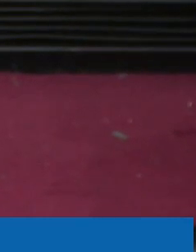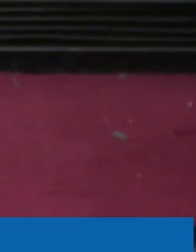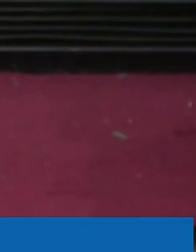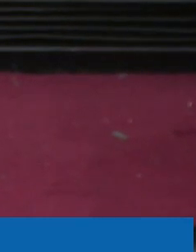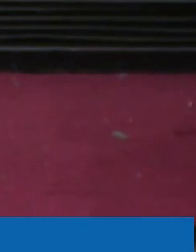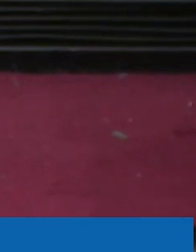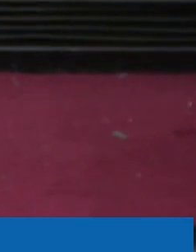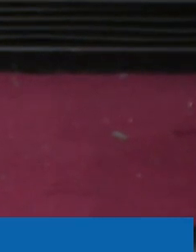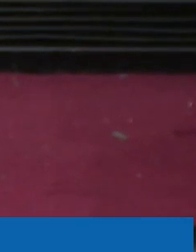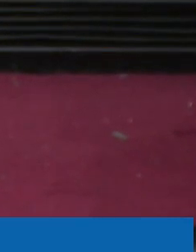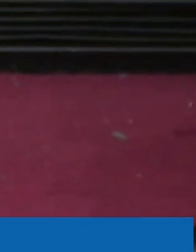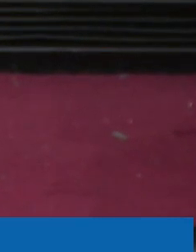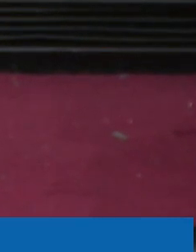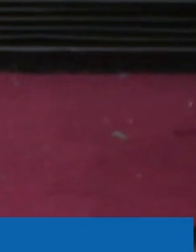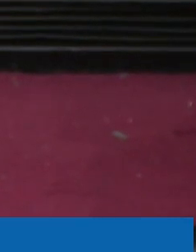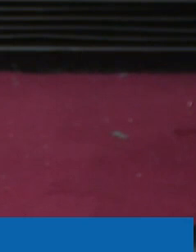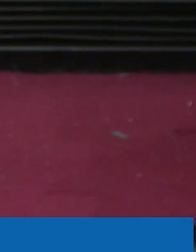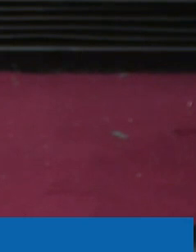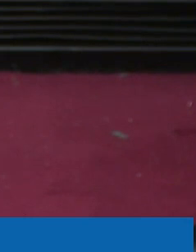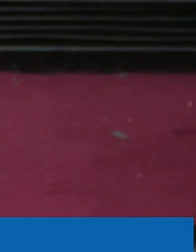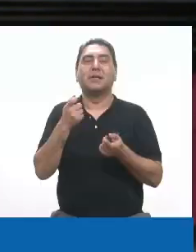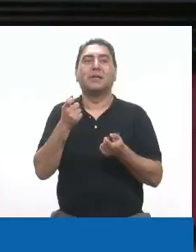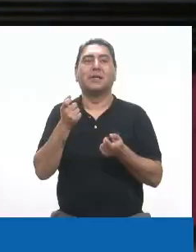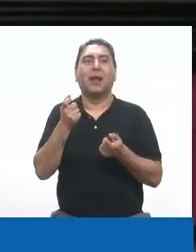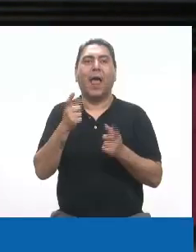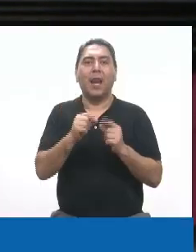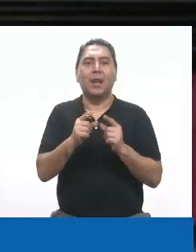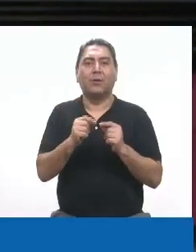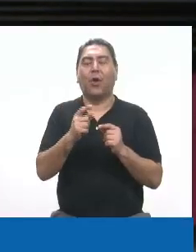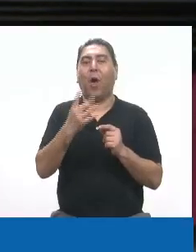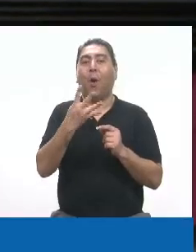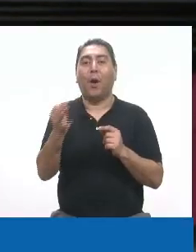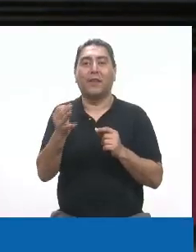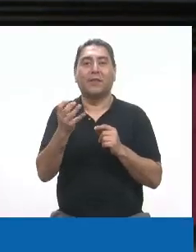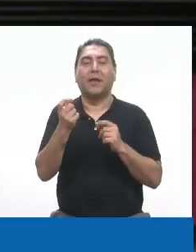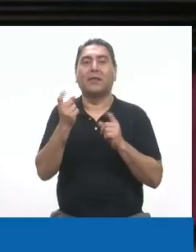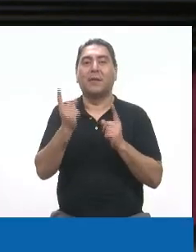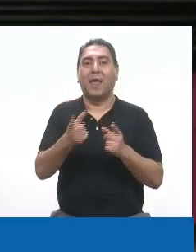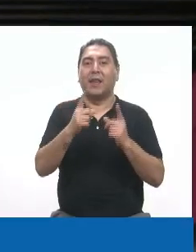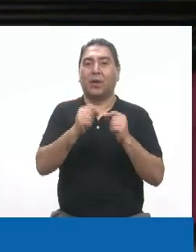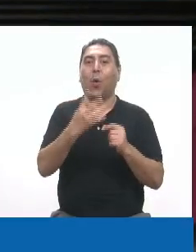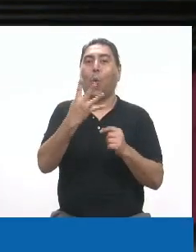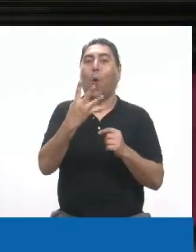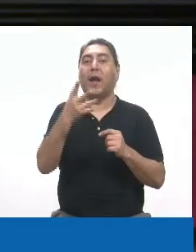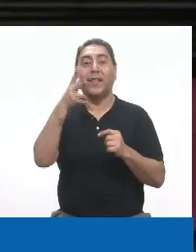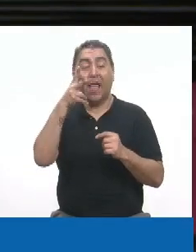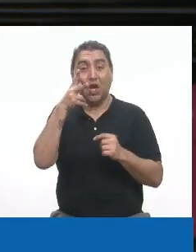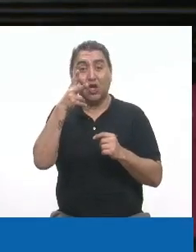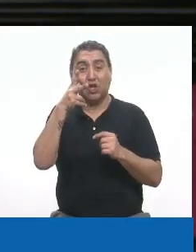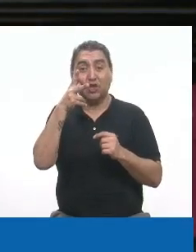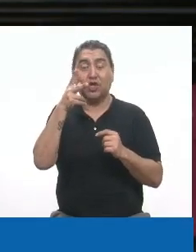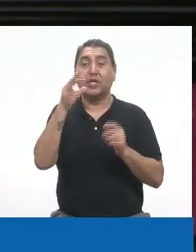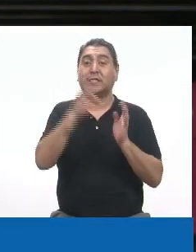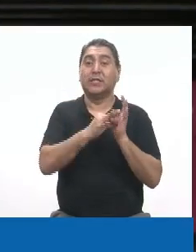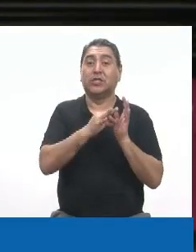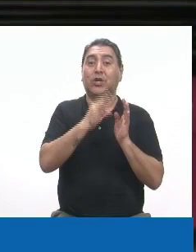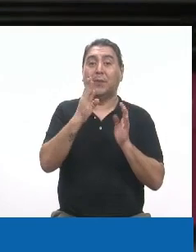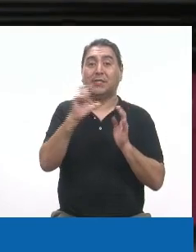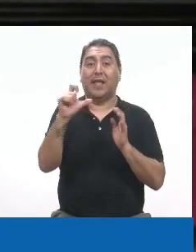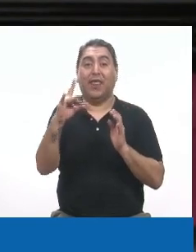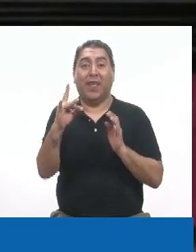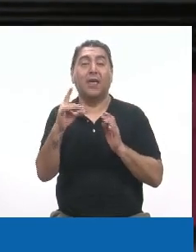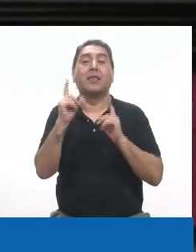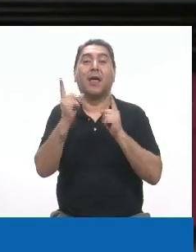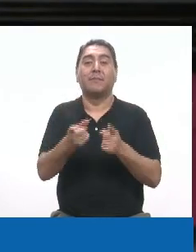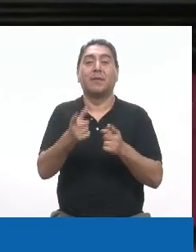correcciones. Se elimina el artículo 35 al 40 y quedaría el artículo 48, incisos B, C, D, como los leí,